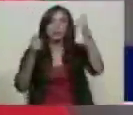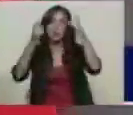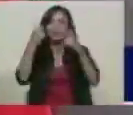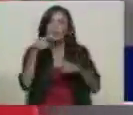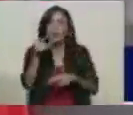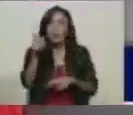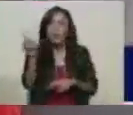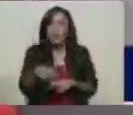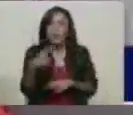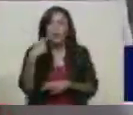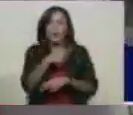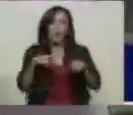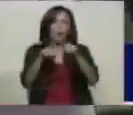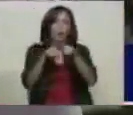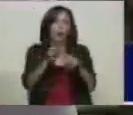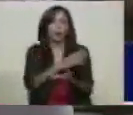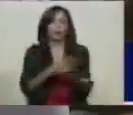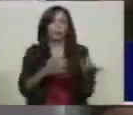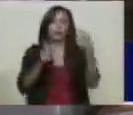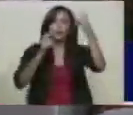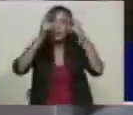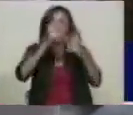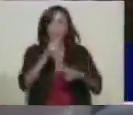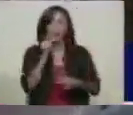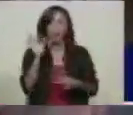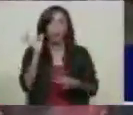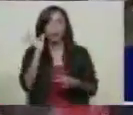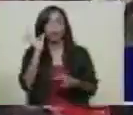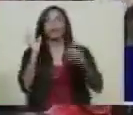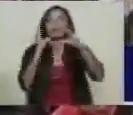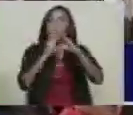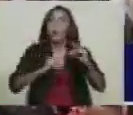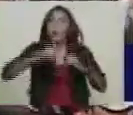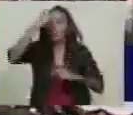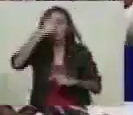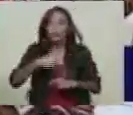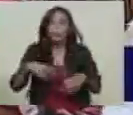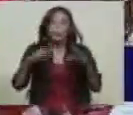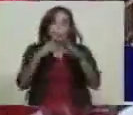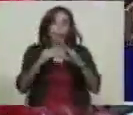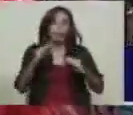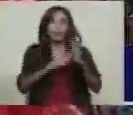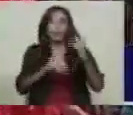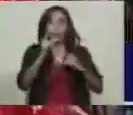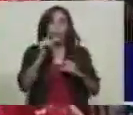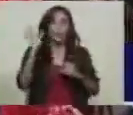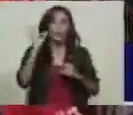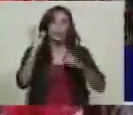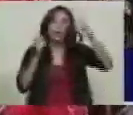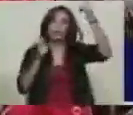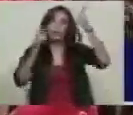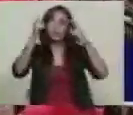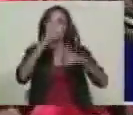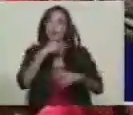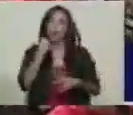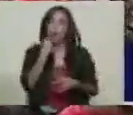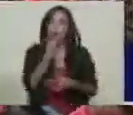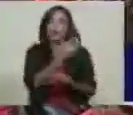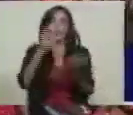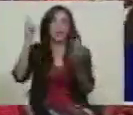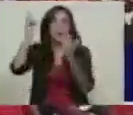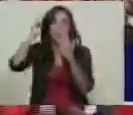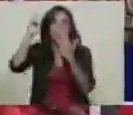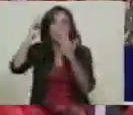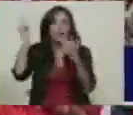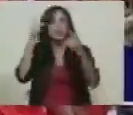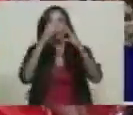también eres Chávez, mujer de la patria, tú también eres Chávez, hombre de la patria, joven, indígena,